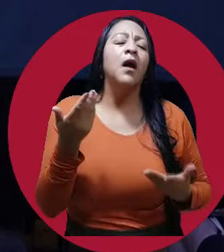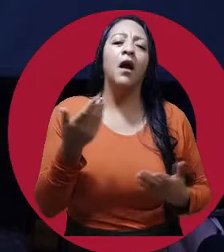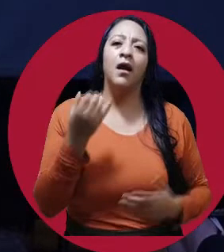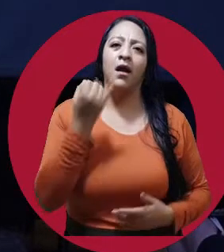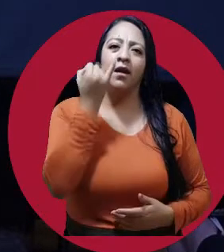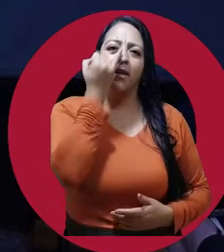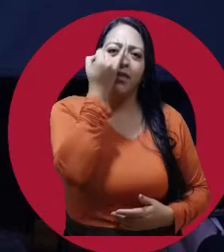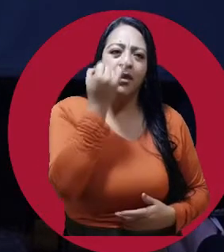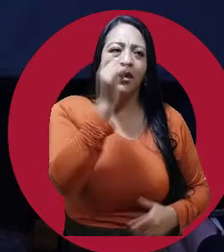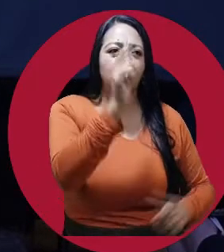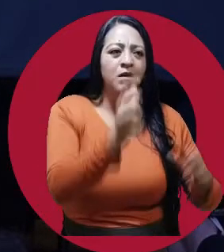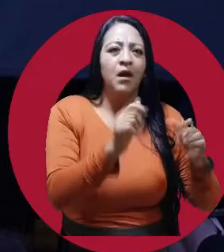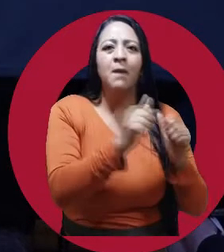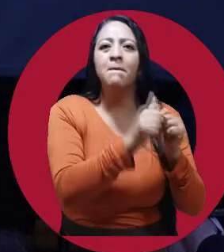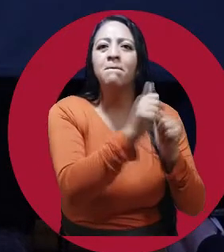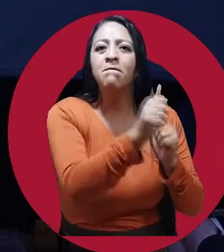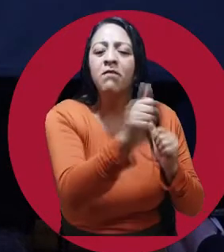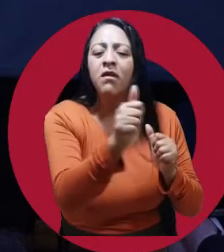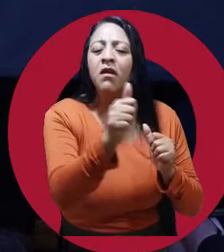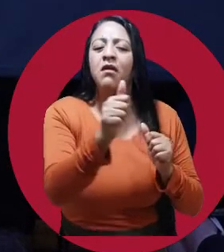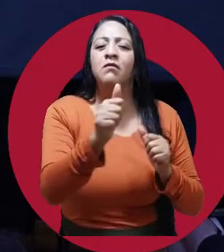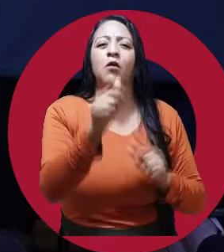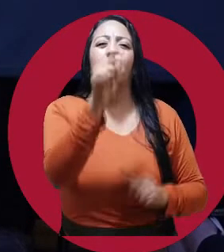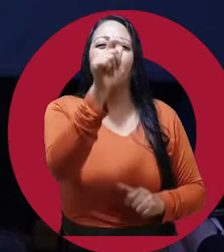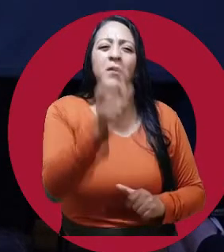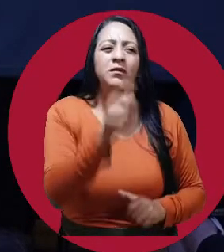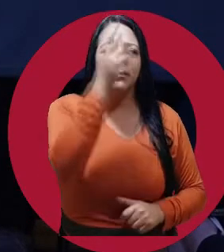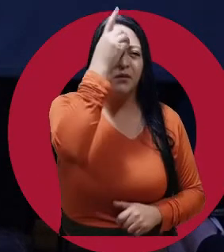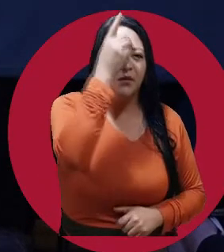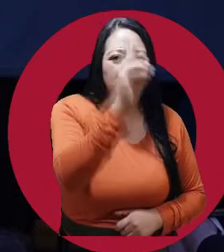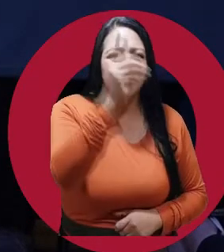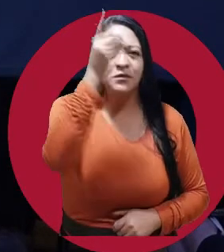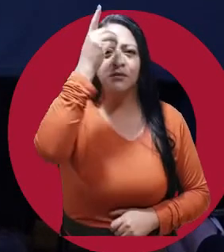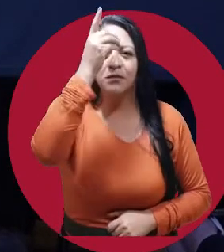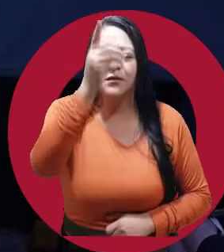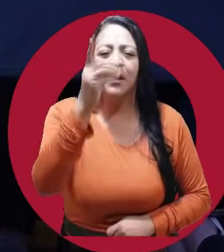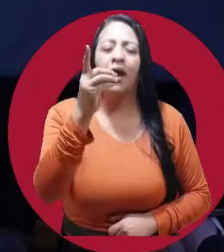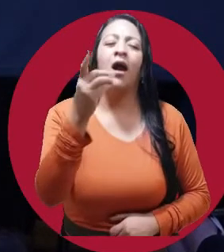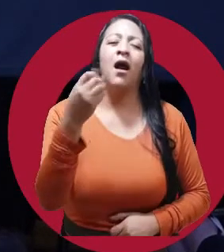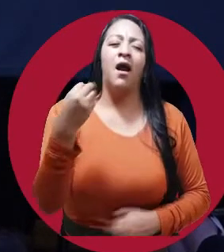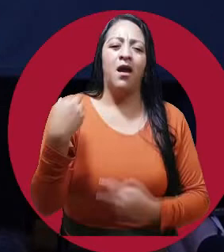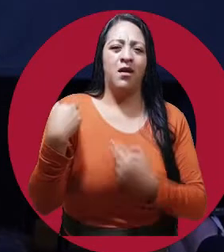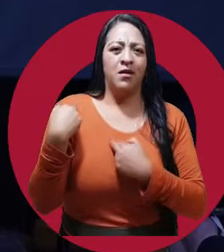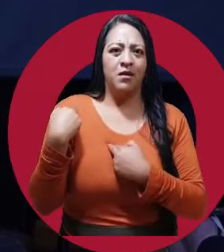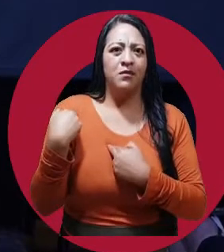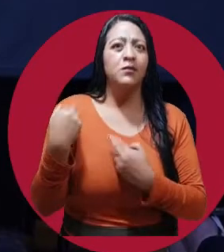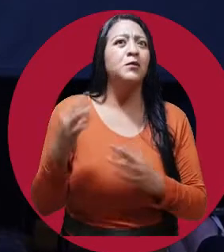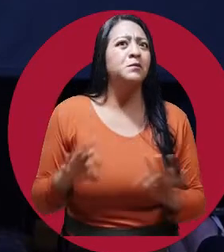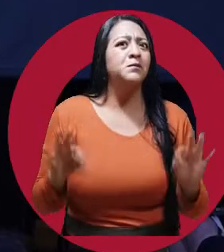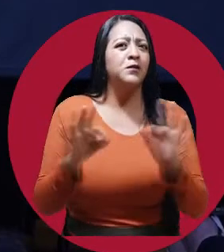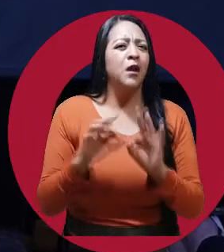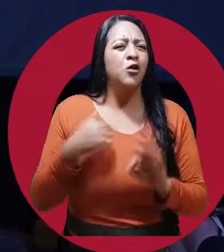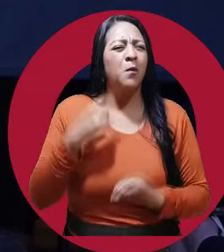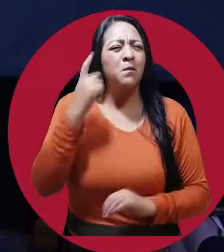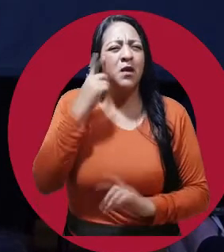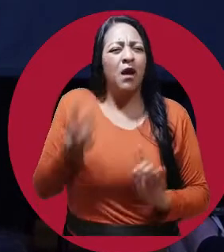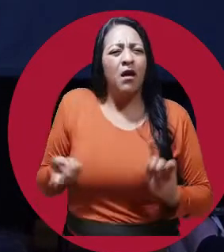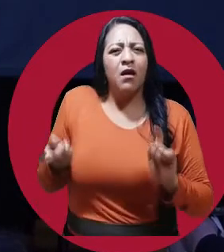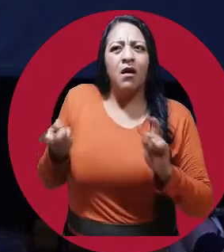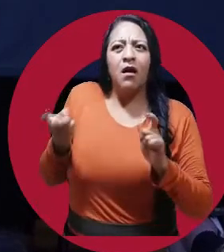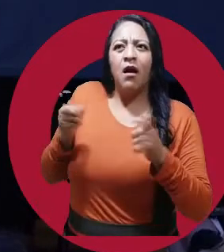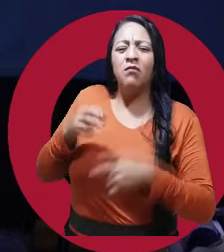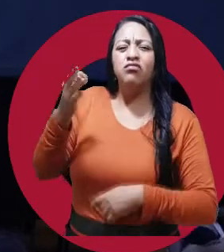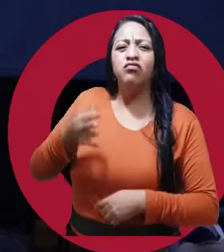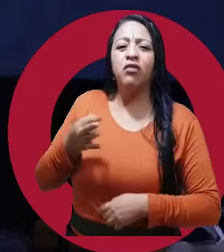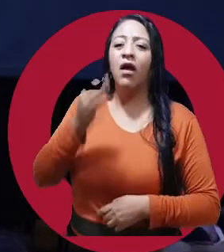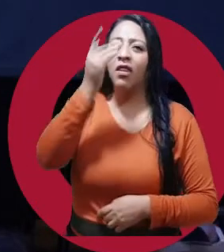indígenas son vistas como sujeto y no como objeto. Entonces, para mí, el cambio real que se hace es cuando se empiezan a